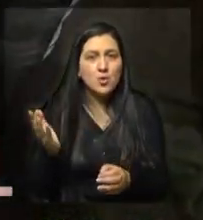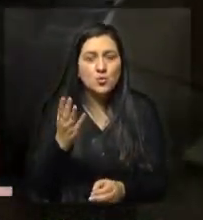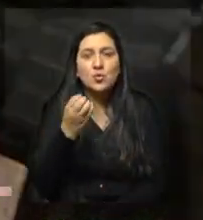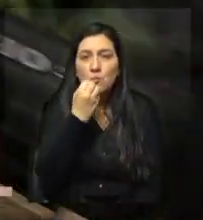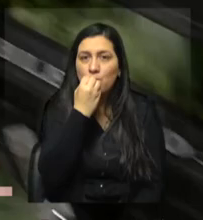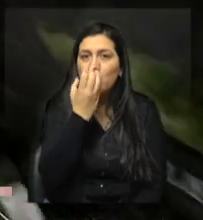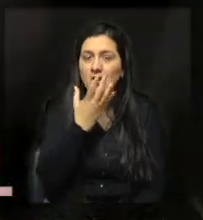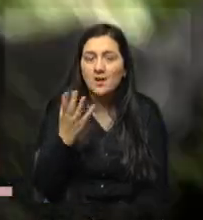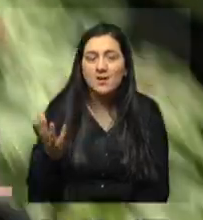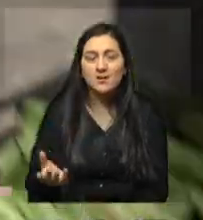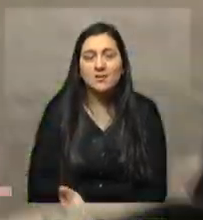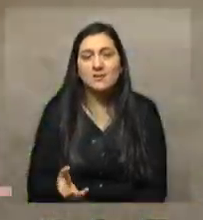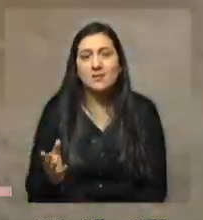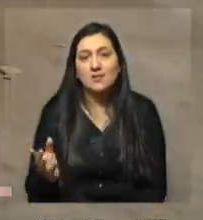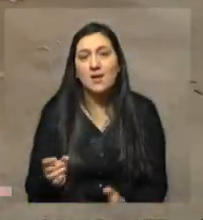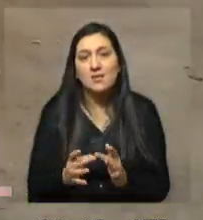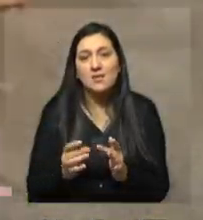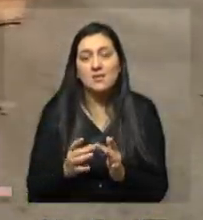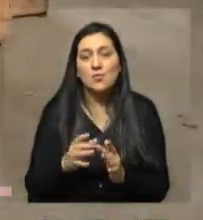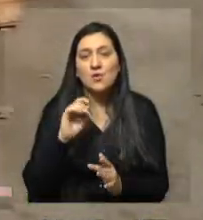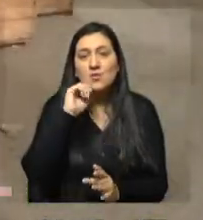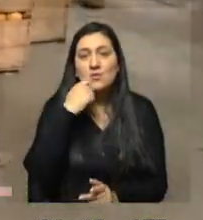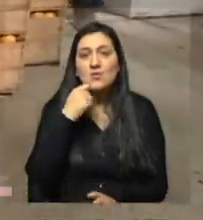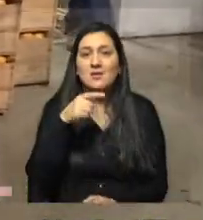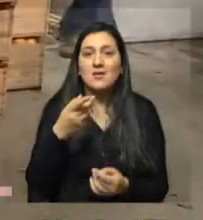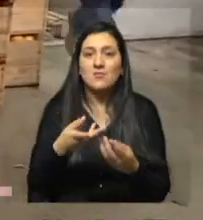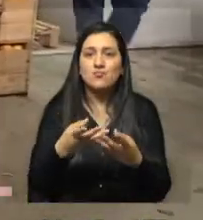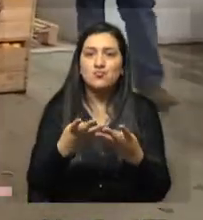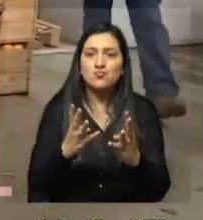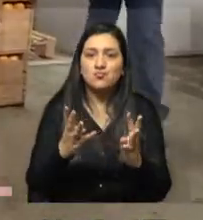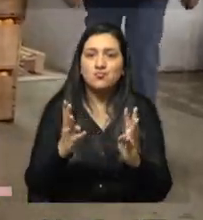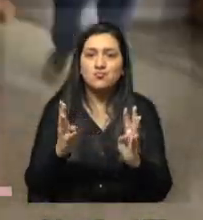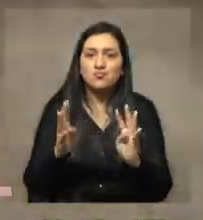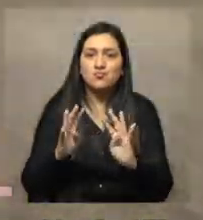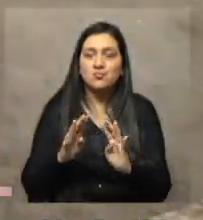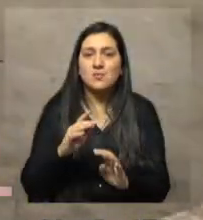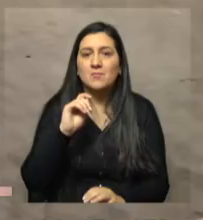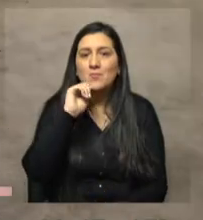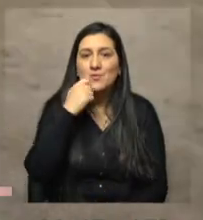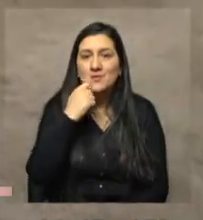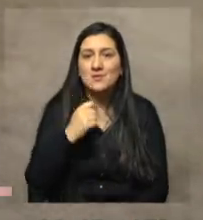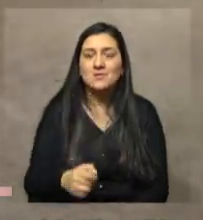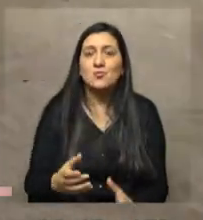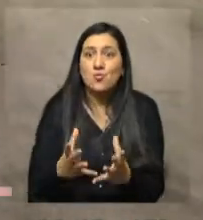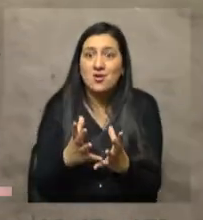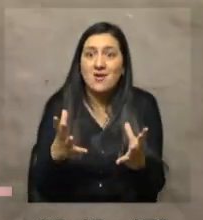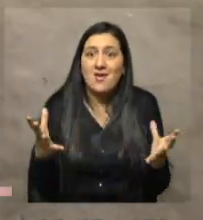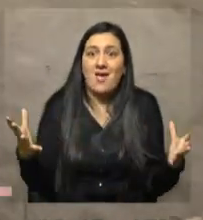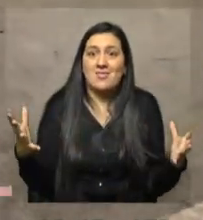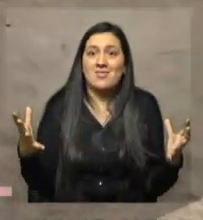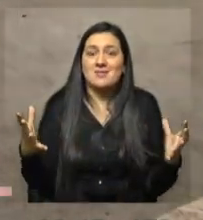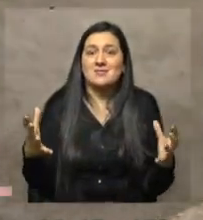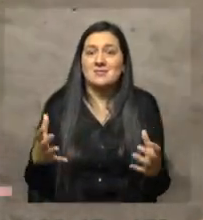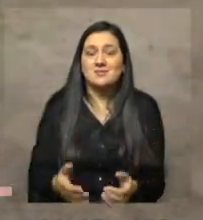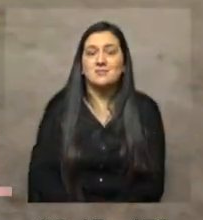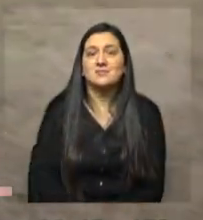buena calidad, muy lindos. Esta crespa está divina. Esta lechuga crespa acá, que se me está perdiendo las hojas de lo grande que son, pero que están muy lindas,